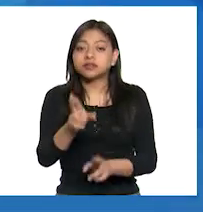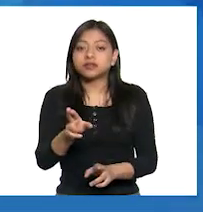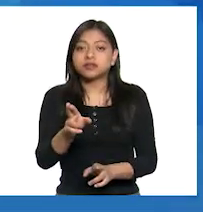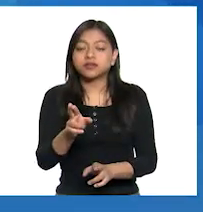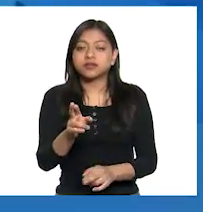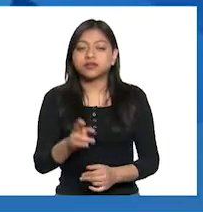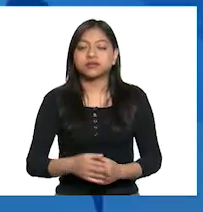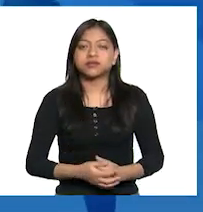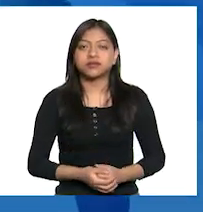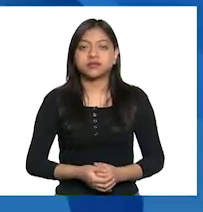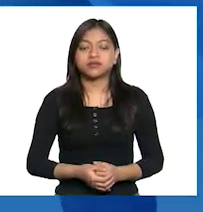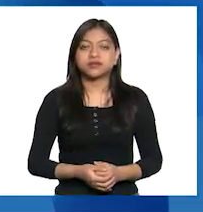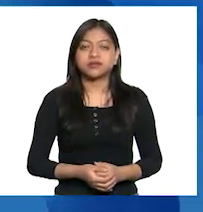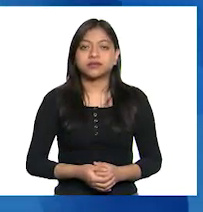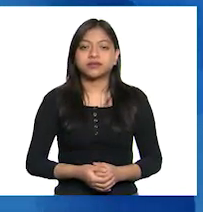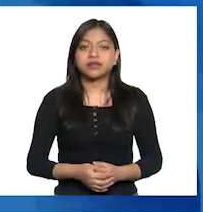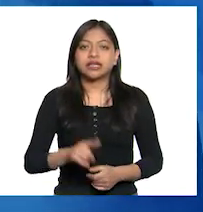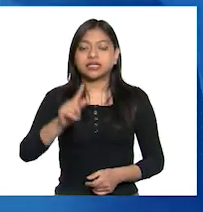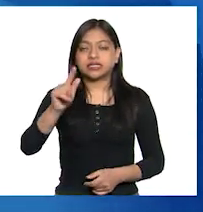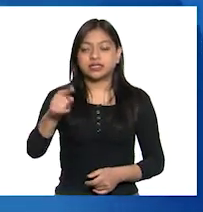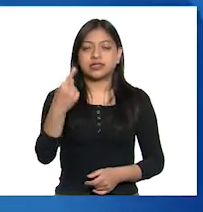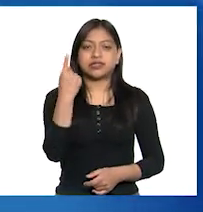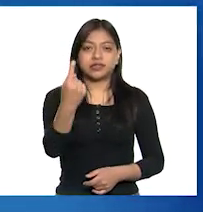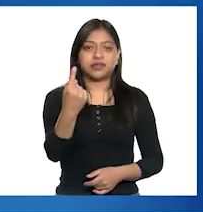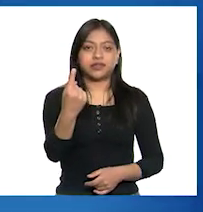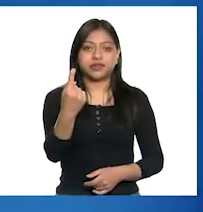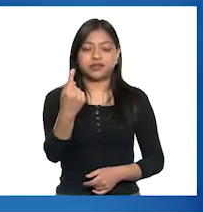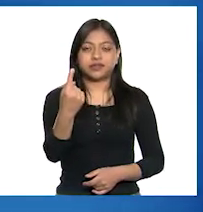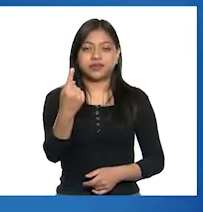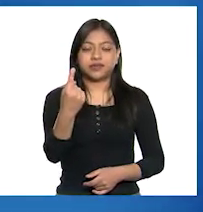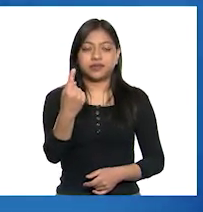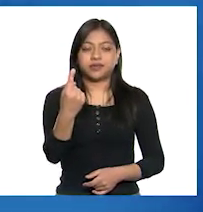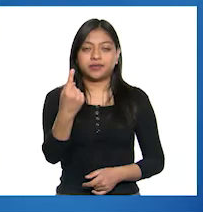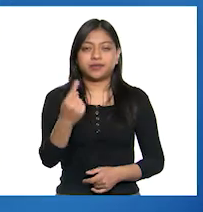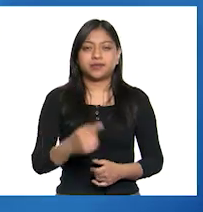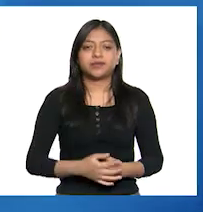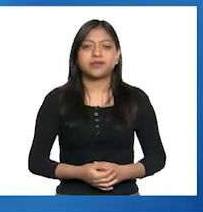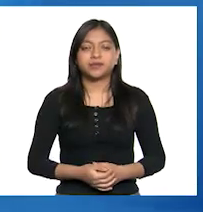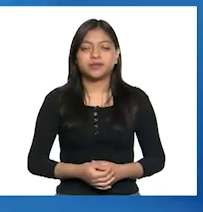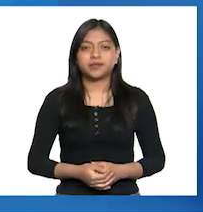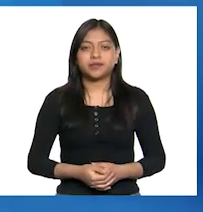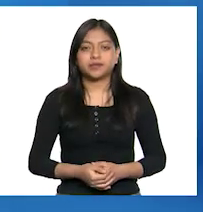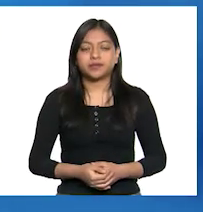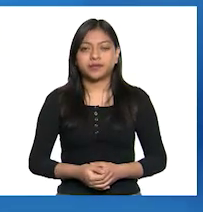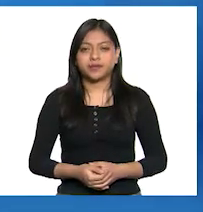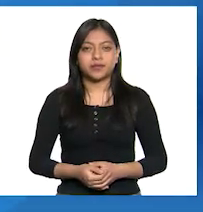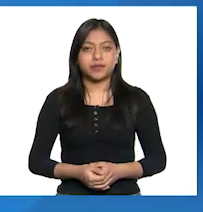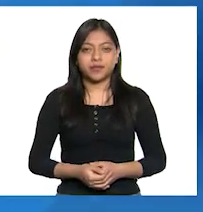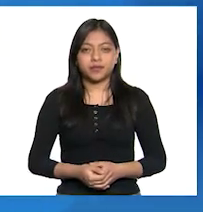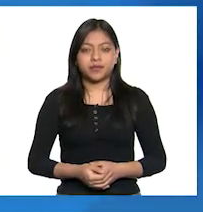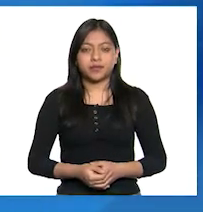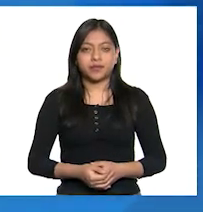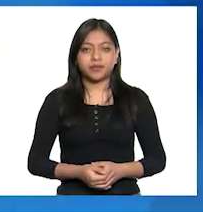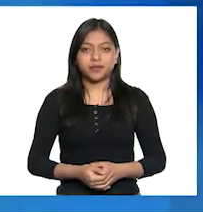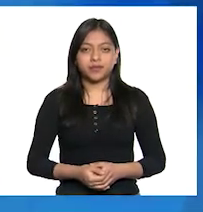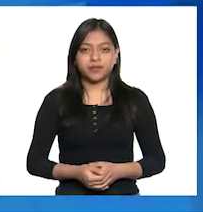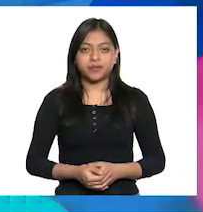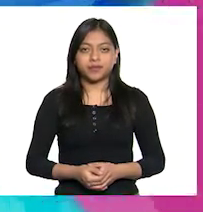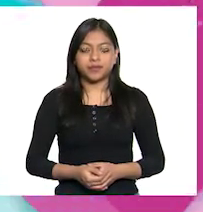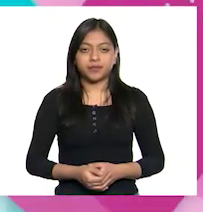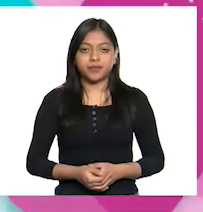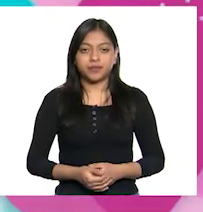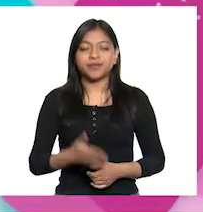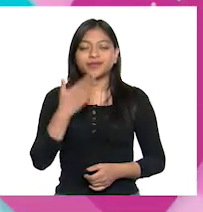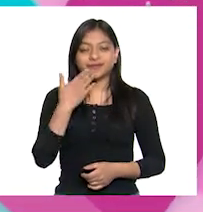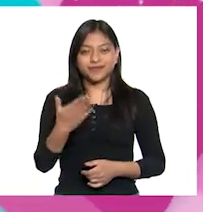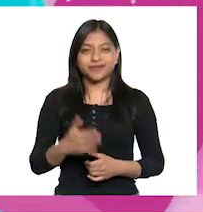Eric? Son 71. 39 más 32 son 71. Muy